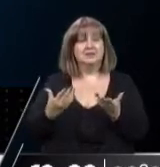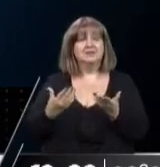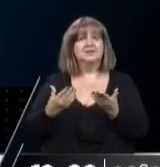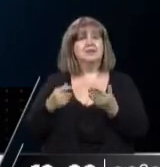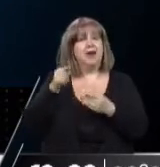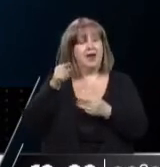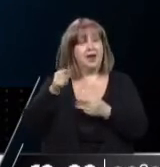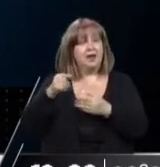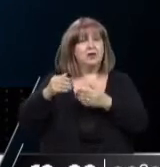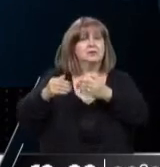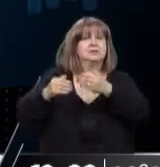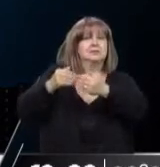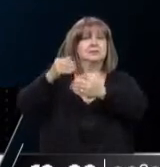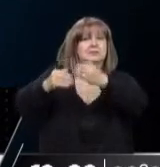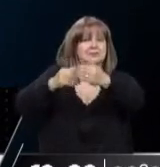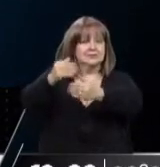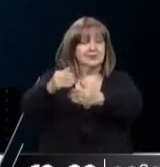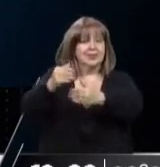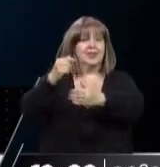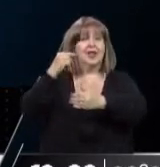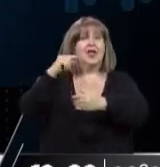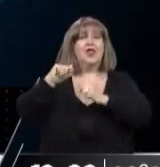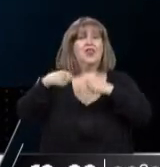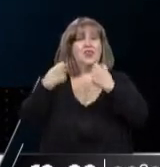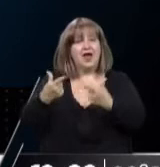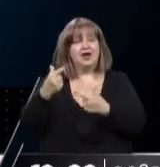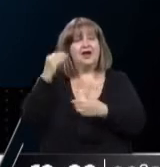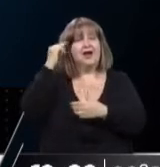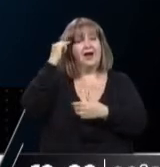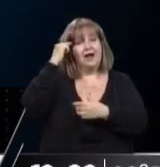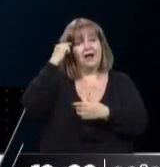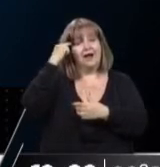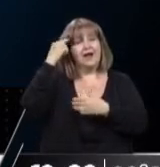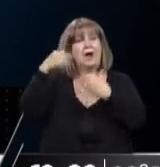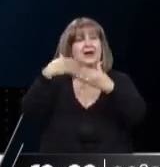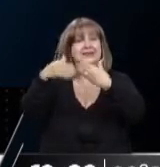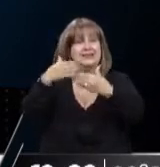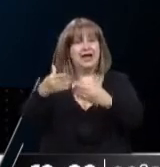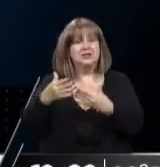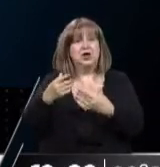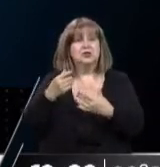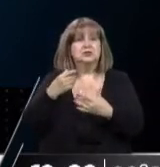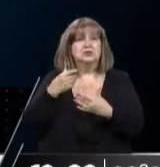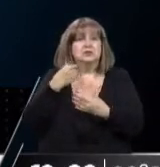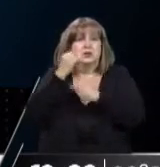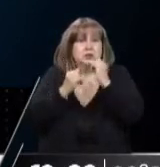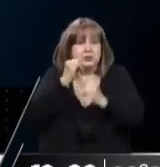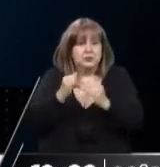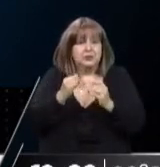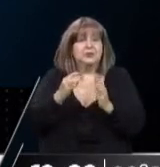que vayan adquiriendo cada vez más y más derechos. Esa es la idea. Entonces, se crea un